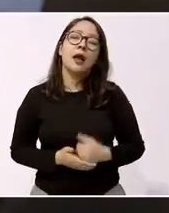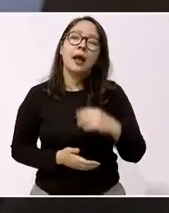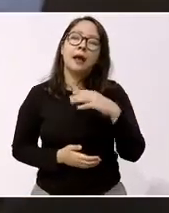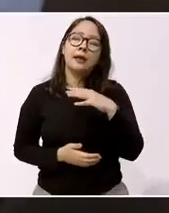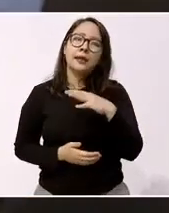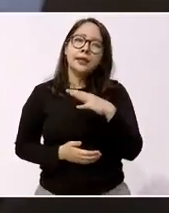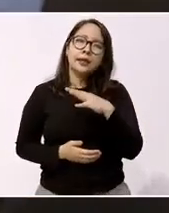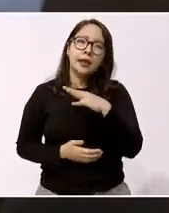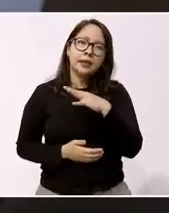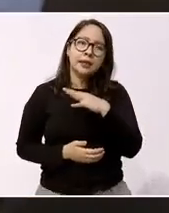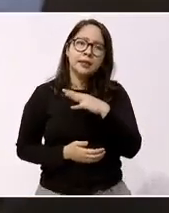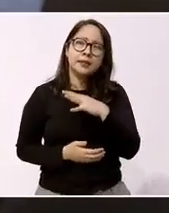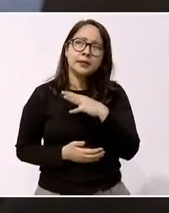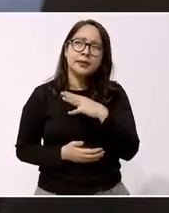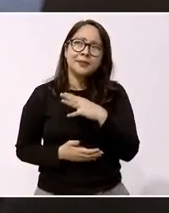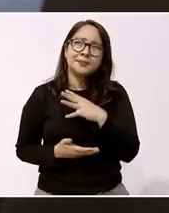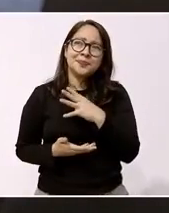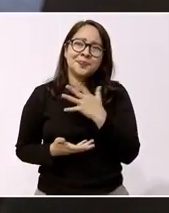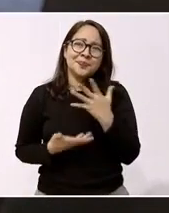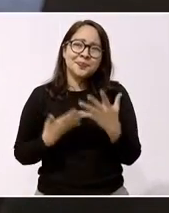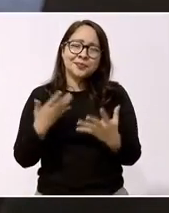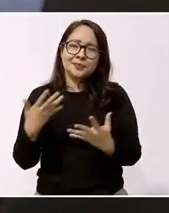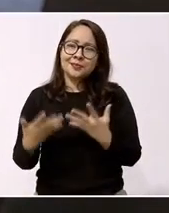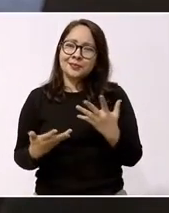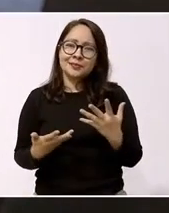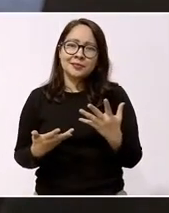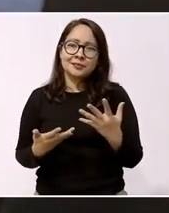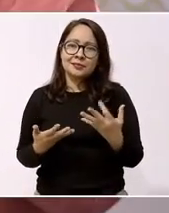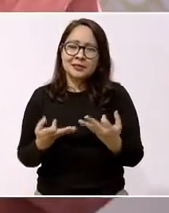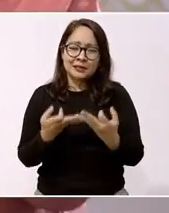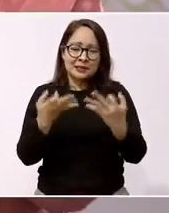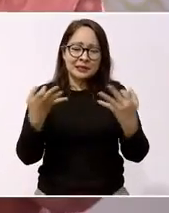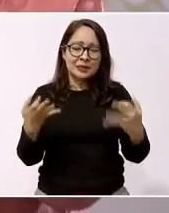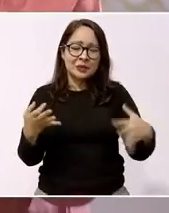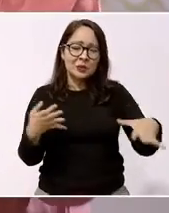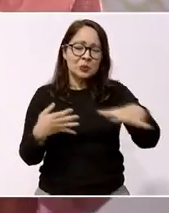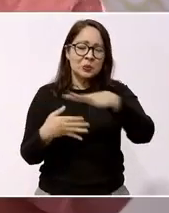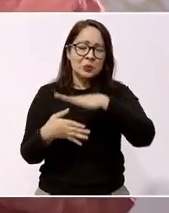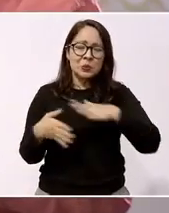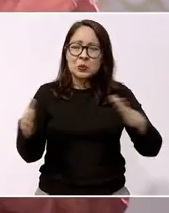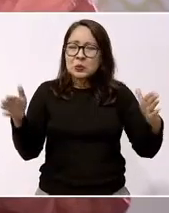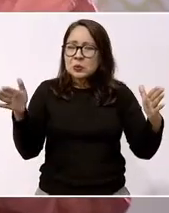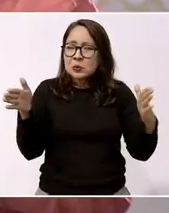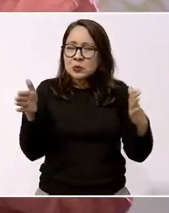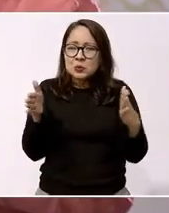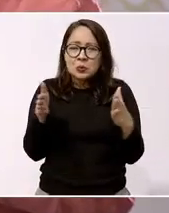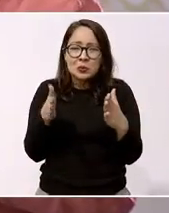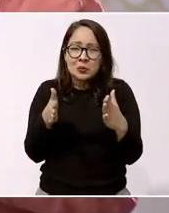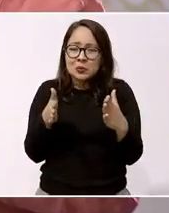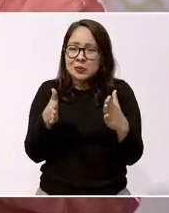tienen muy poca superficie. Son parcelas muy pequeñas,